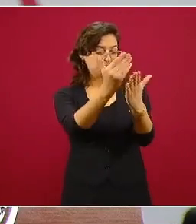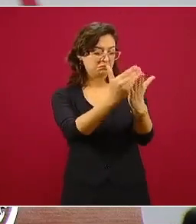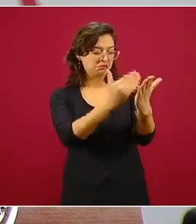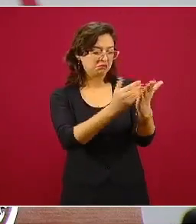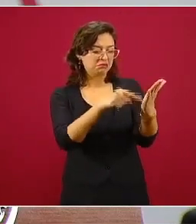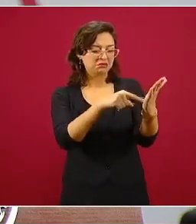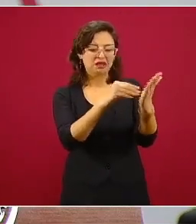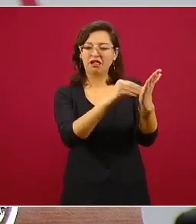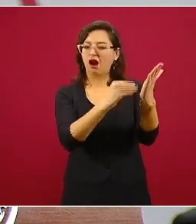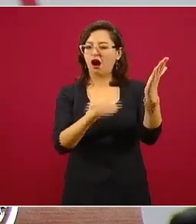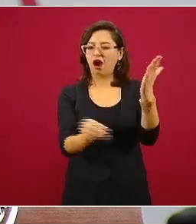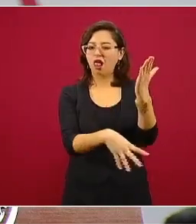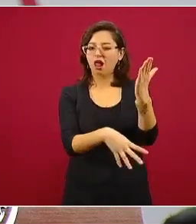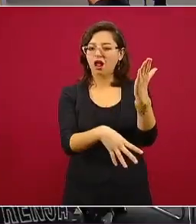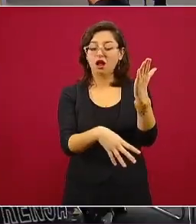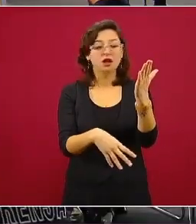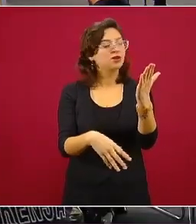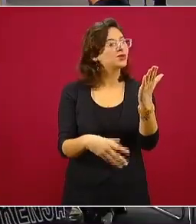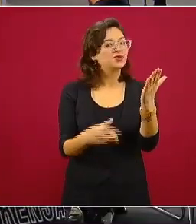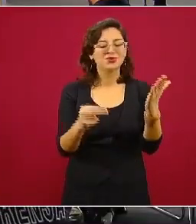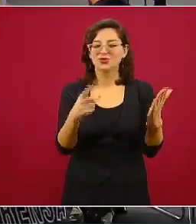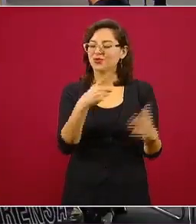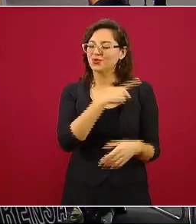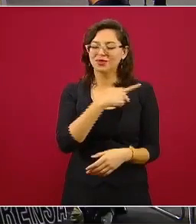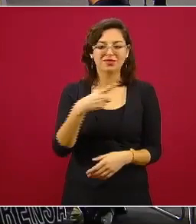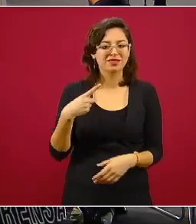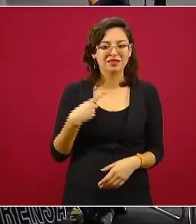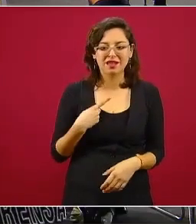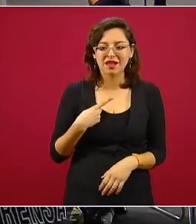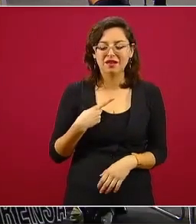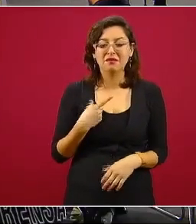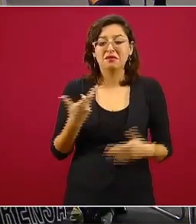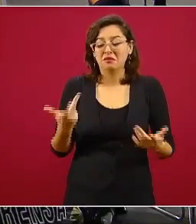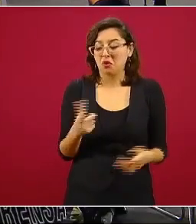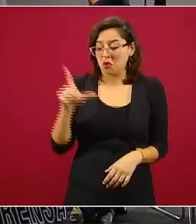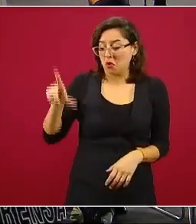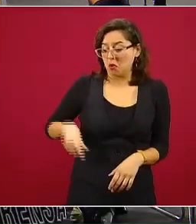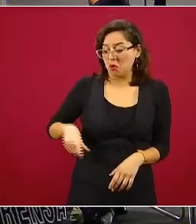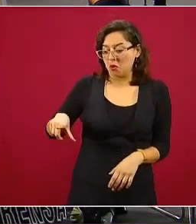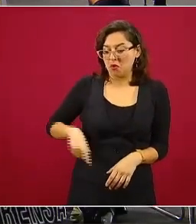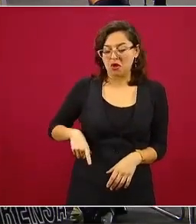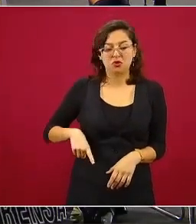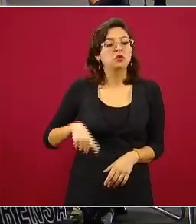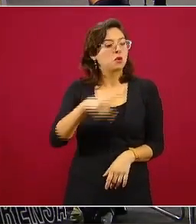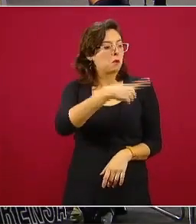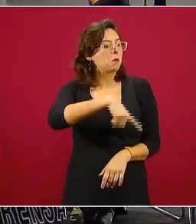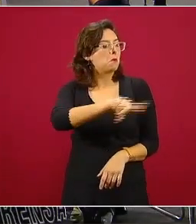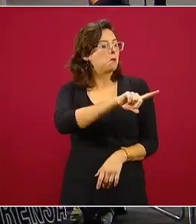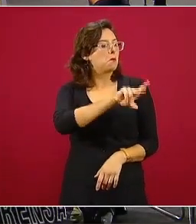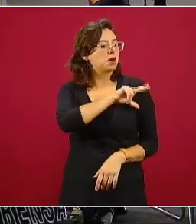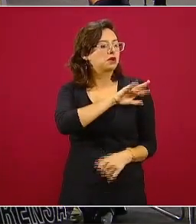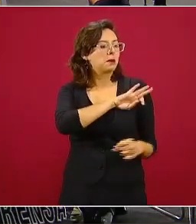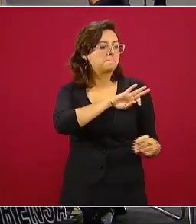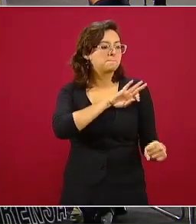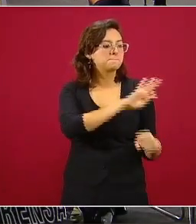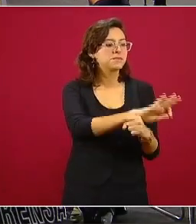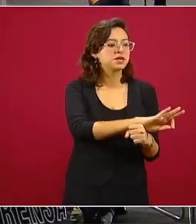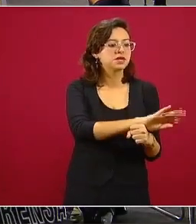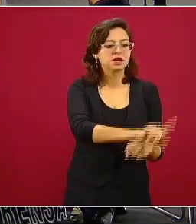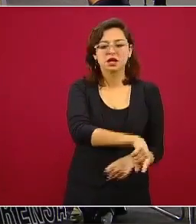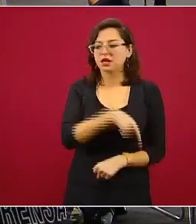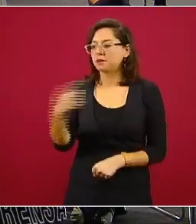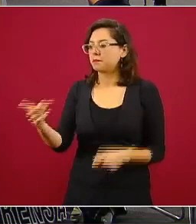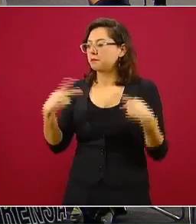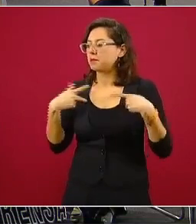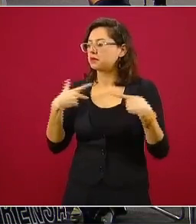No es jugar limpio utilizar al Estado para defender intereses particulares y procurar desvanecerlo cuando se